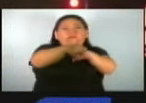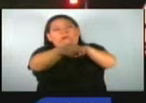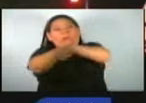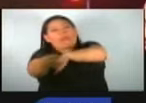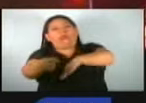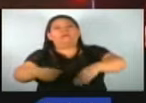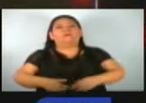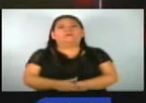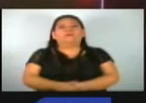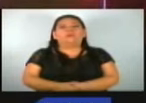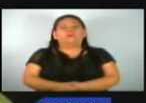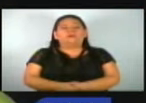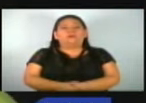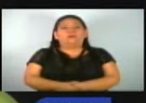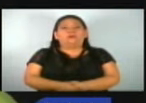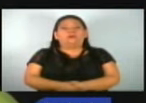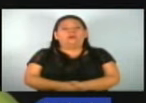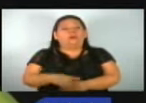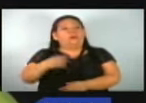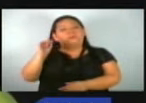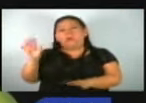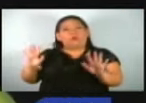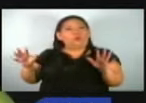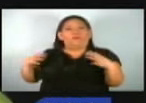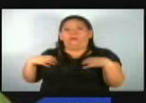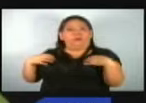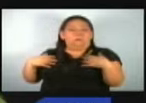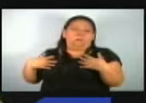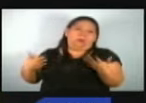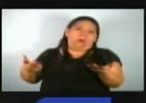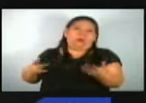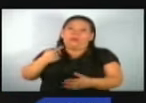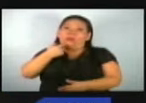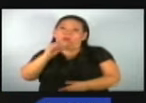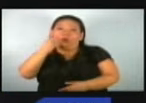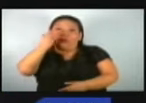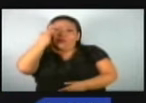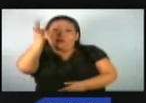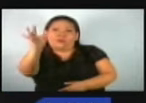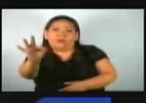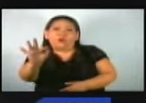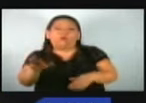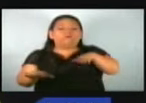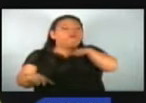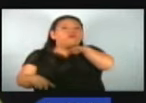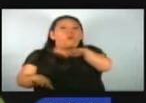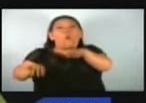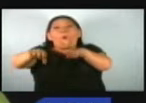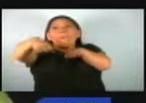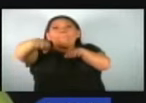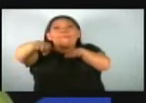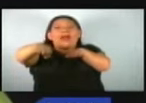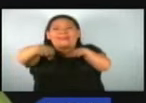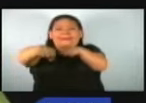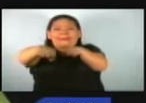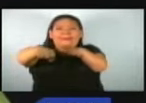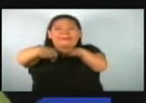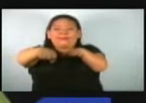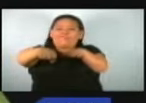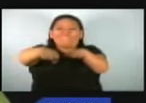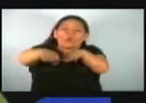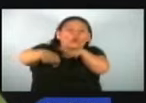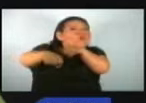No, ya no. El parecer, pues, según testigos, una motocicleta se le atravesó y por no impactar con la